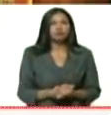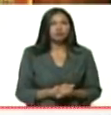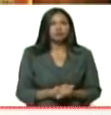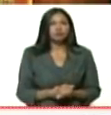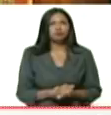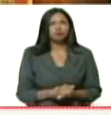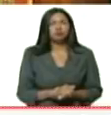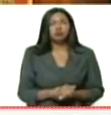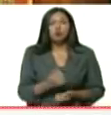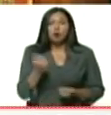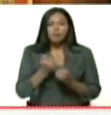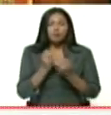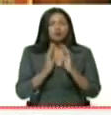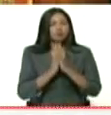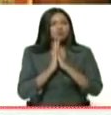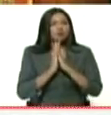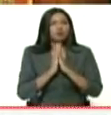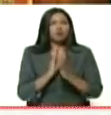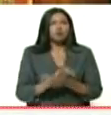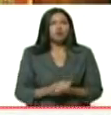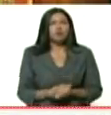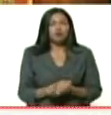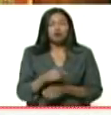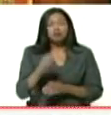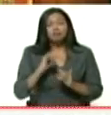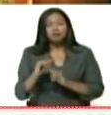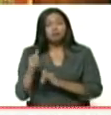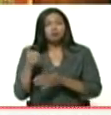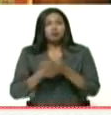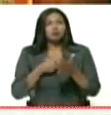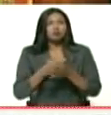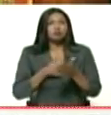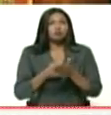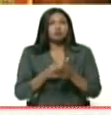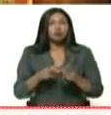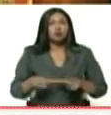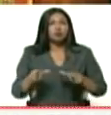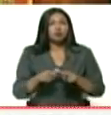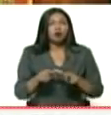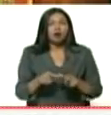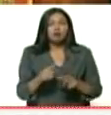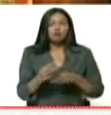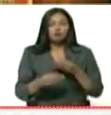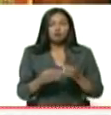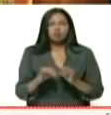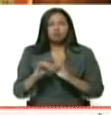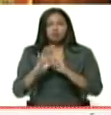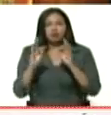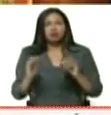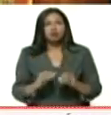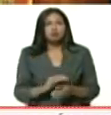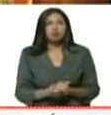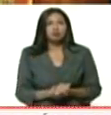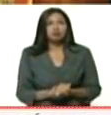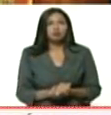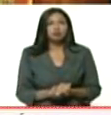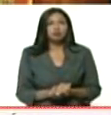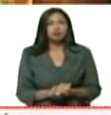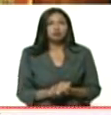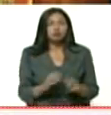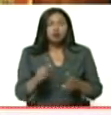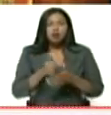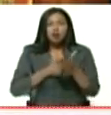Que nos apoyen en esta lucha. Tiene que ser una causa nacional la lucha del